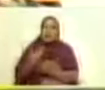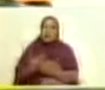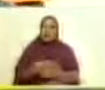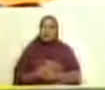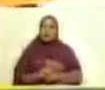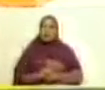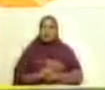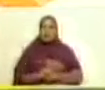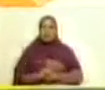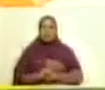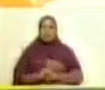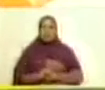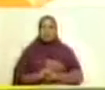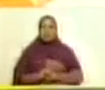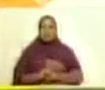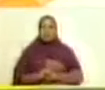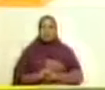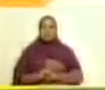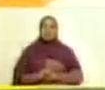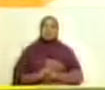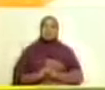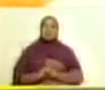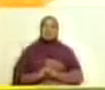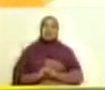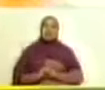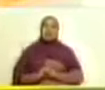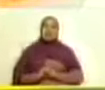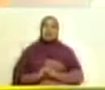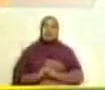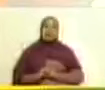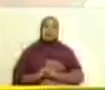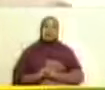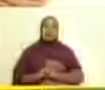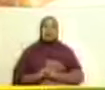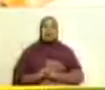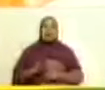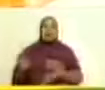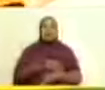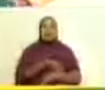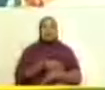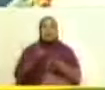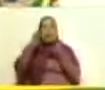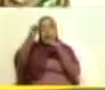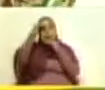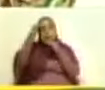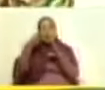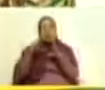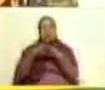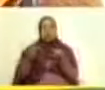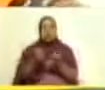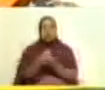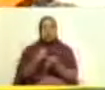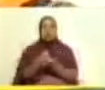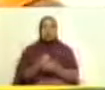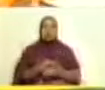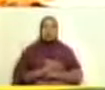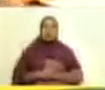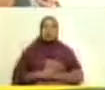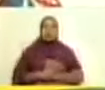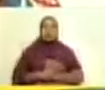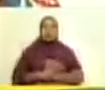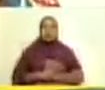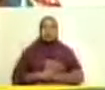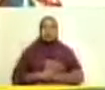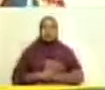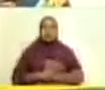He escuchado con mucho cariño, mucha atención y he tomado nota de